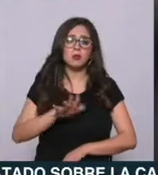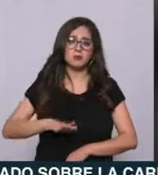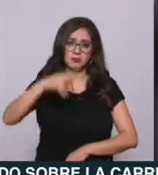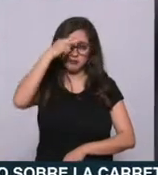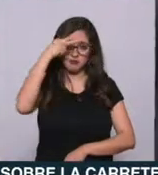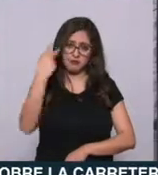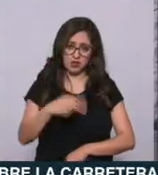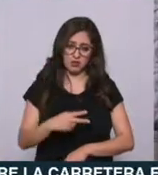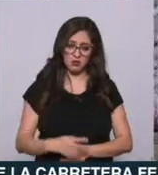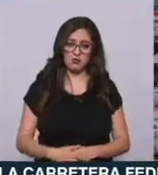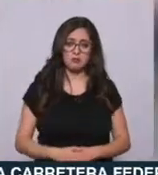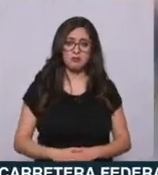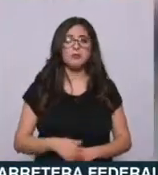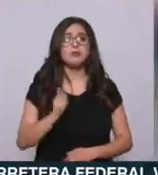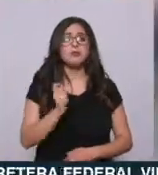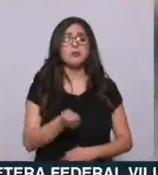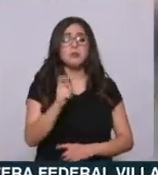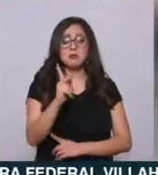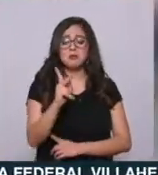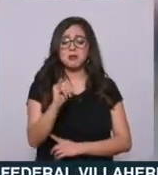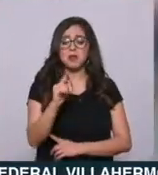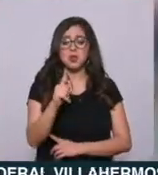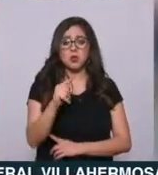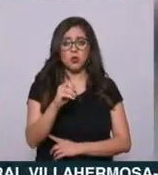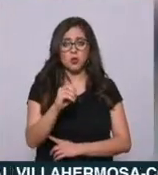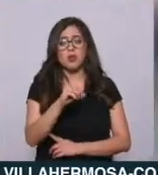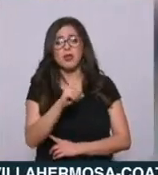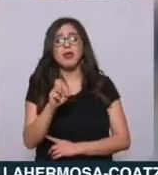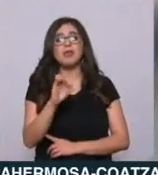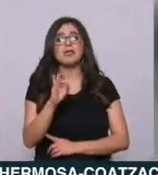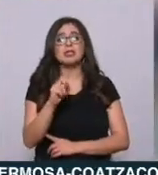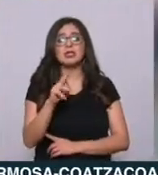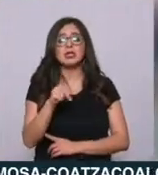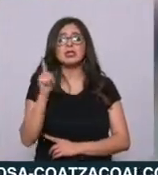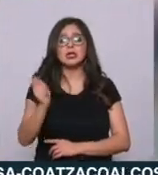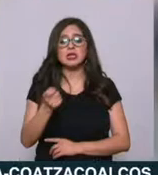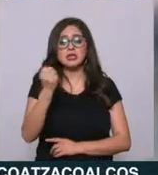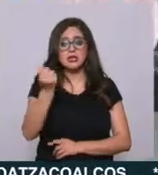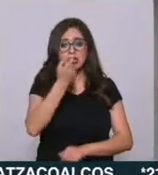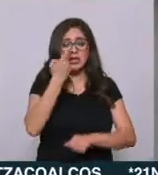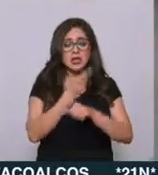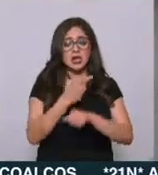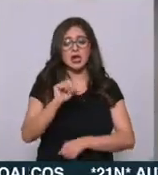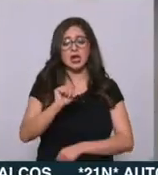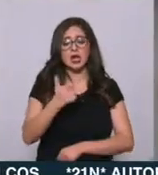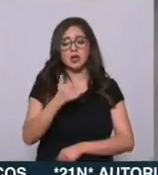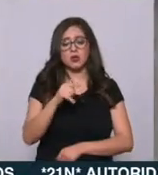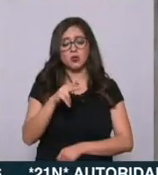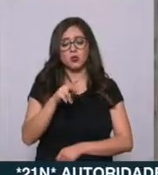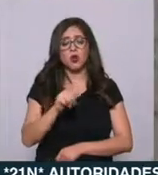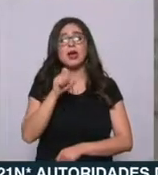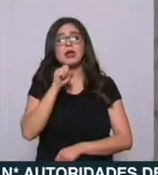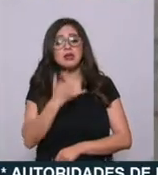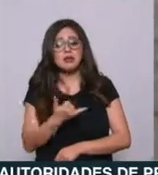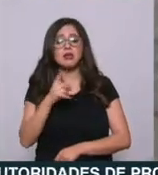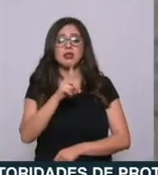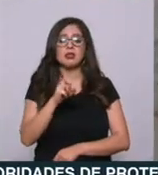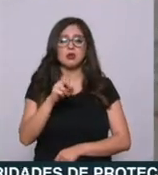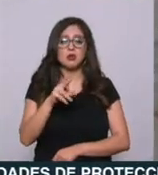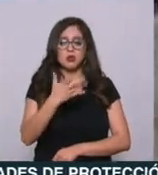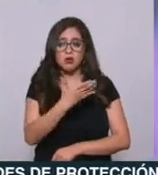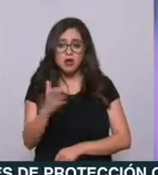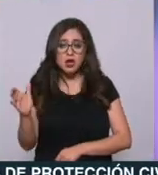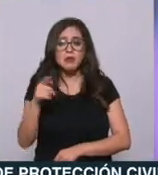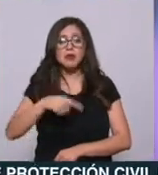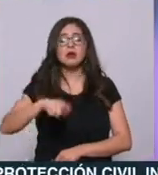El programa piloto de fertilizantes aplicado por la Secretaría de Agricultura y Desarrollo Rural en Guerrero concluyó el pasado 15 de julio